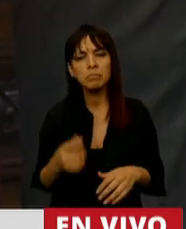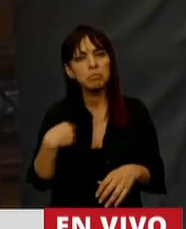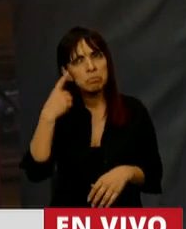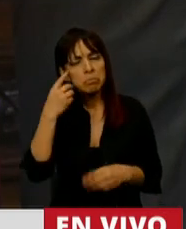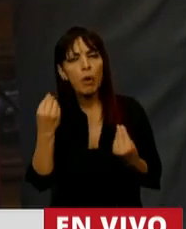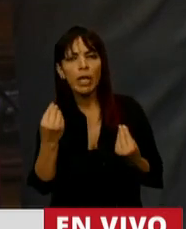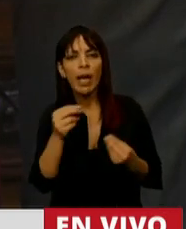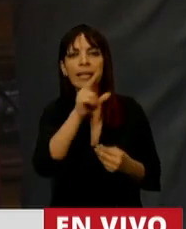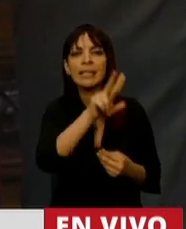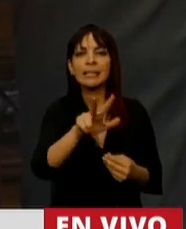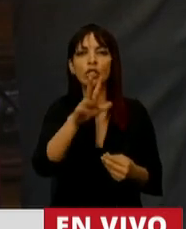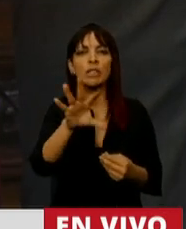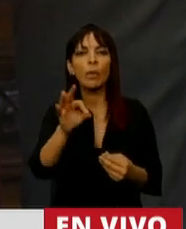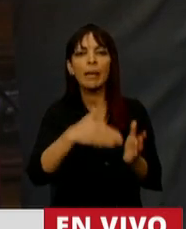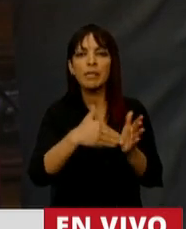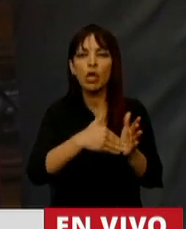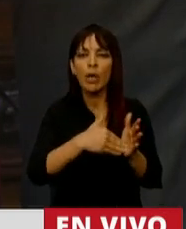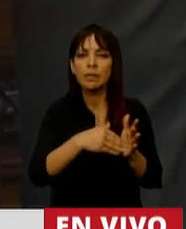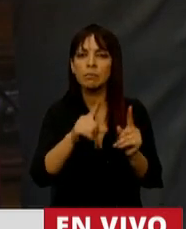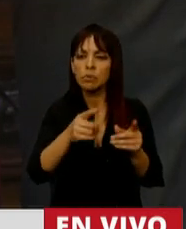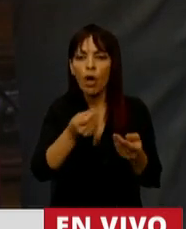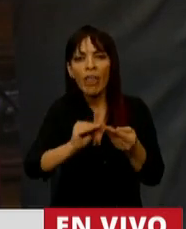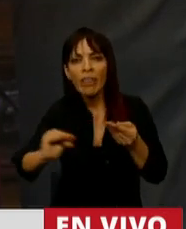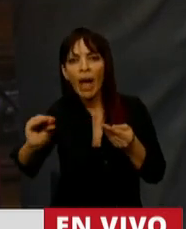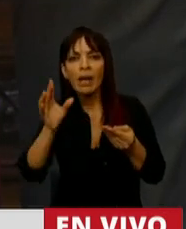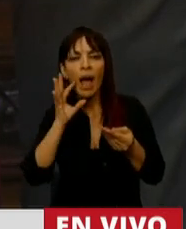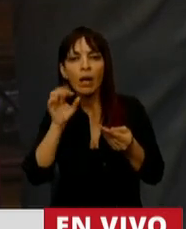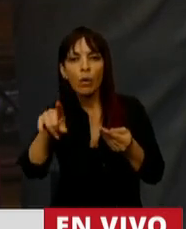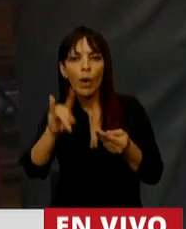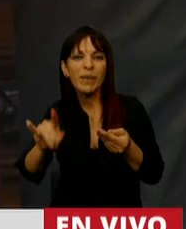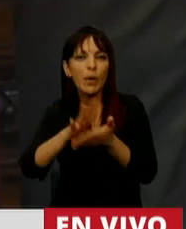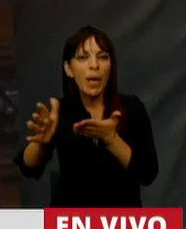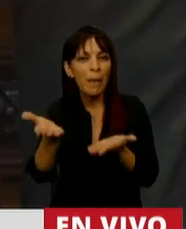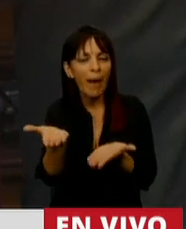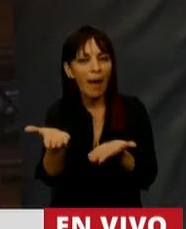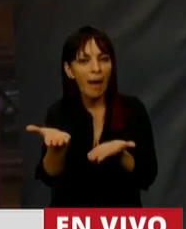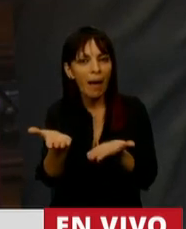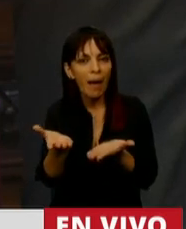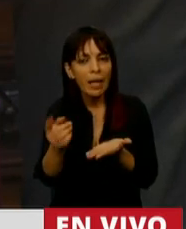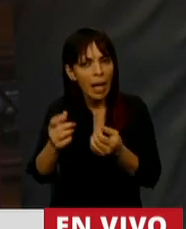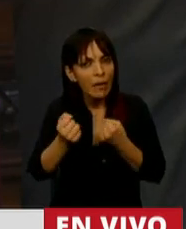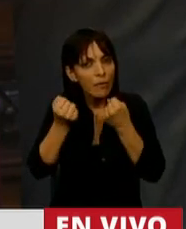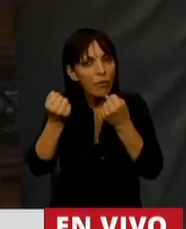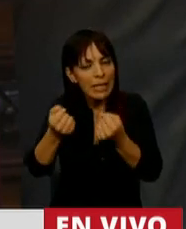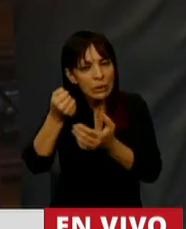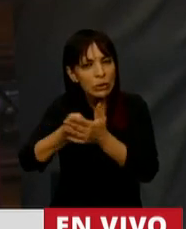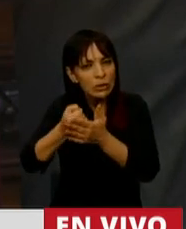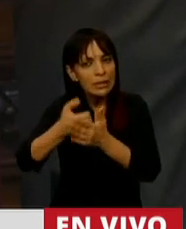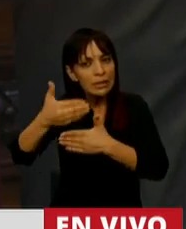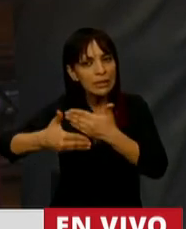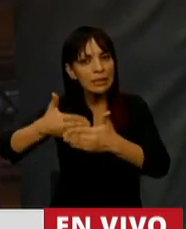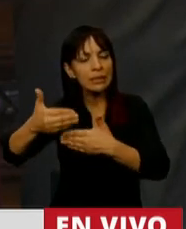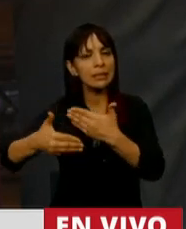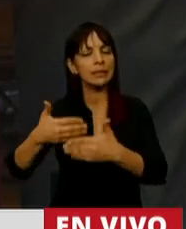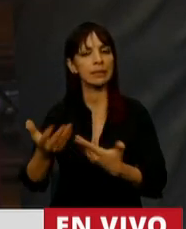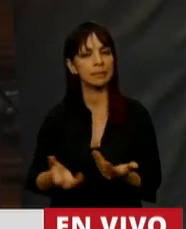de 350 millones no se asiste a una universidad joven recientemente creada que con mucho esfuerzo está tratando de llevar adelante sus